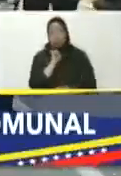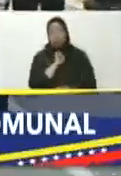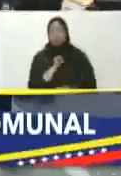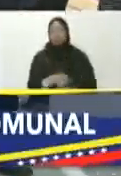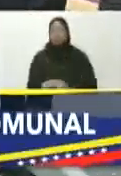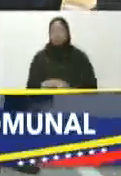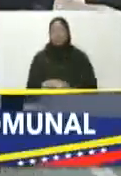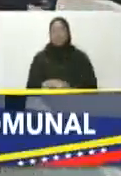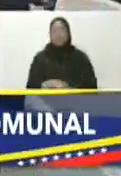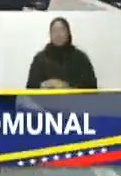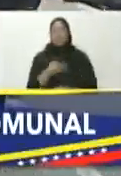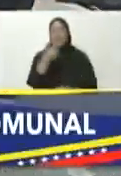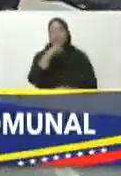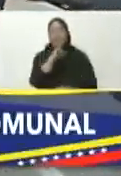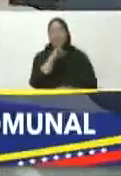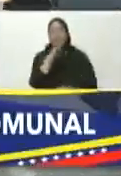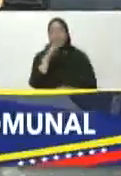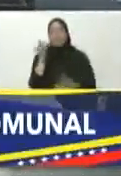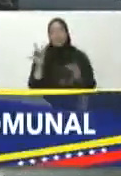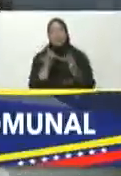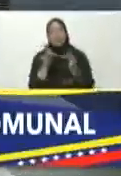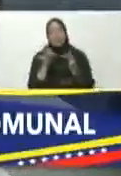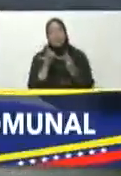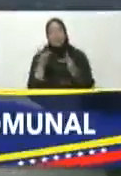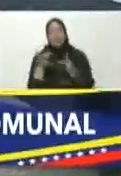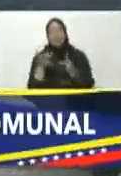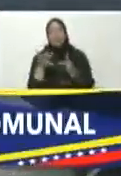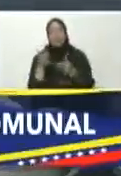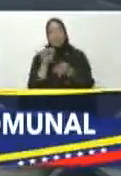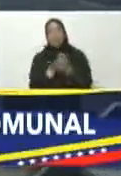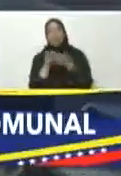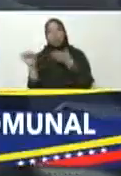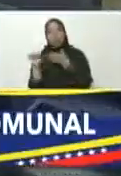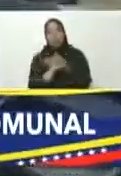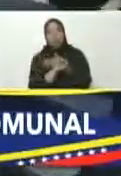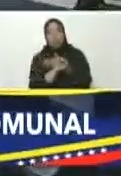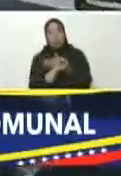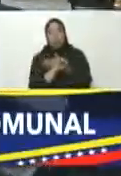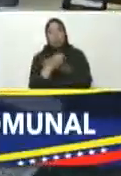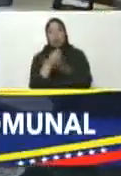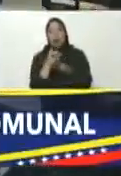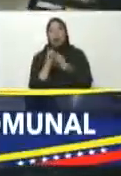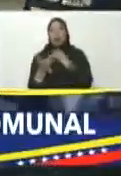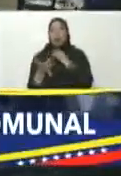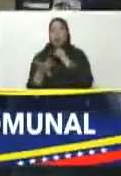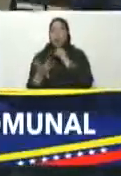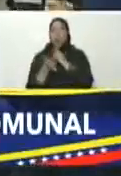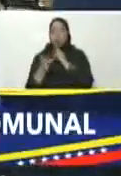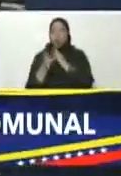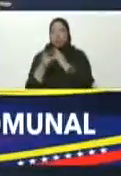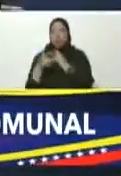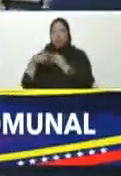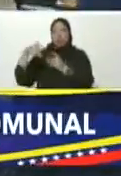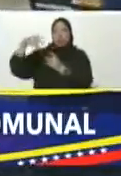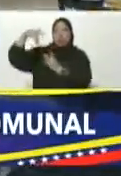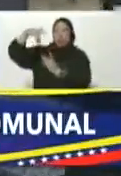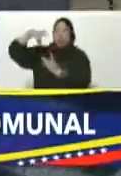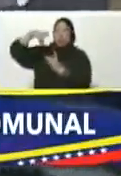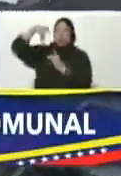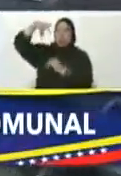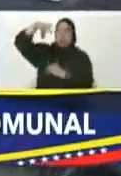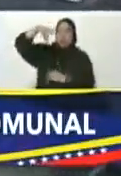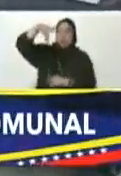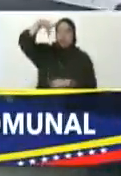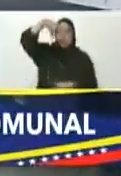serie de pantallas que están conectadas con unos software a los equipos de drones que tienen la